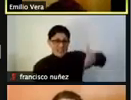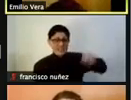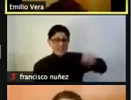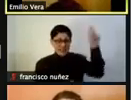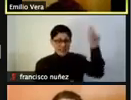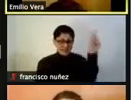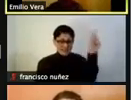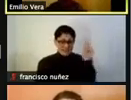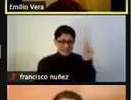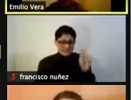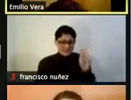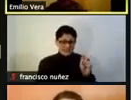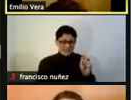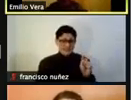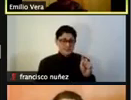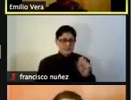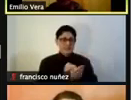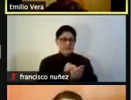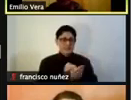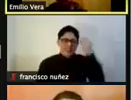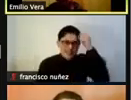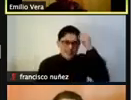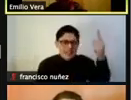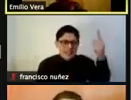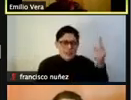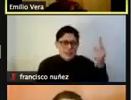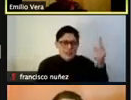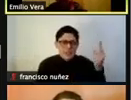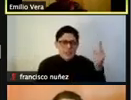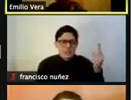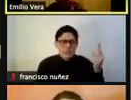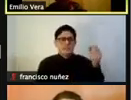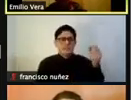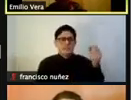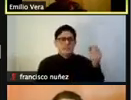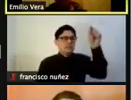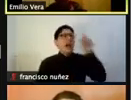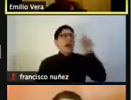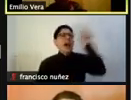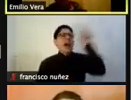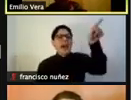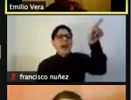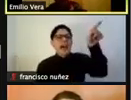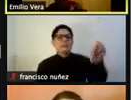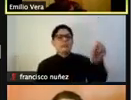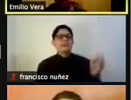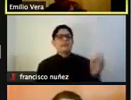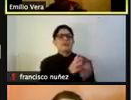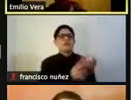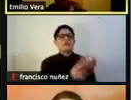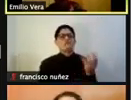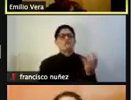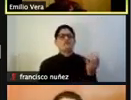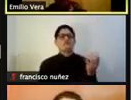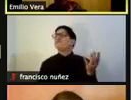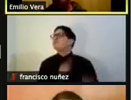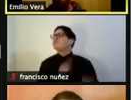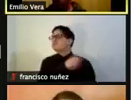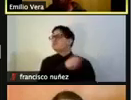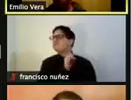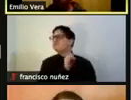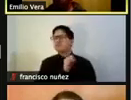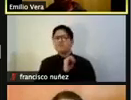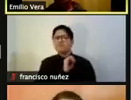interpretar algo que uno dice, este es un reflector, por decir este. En este caso es. Pero resulta